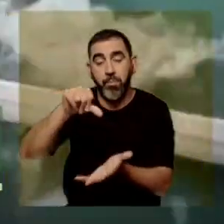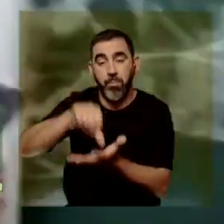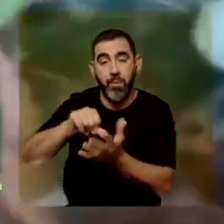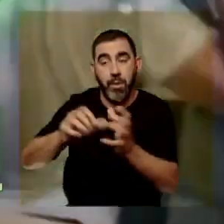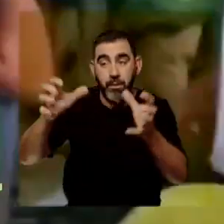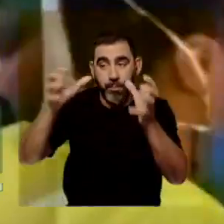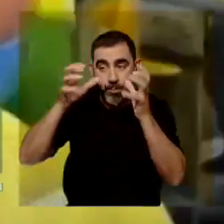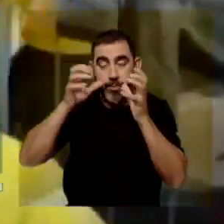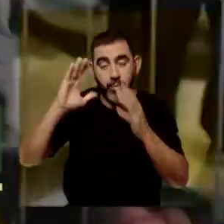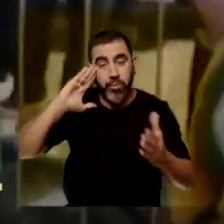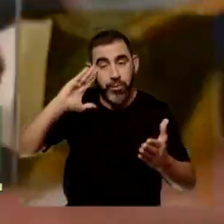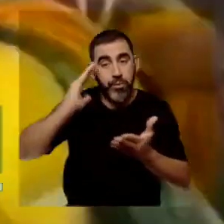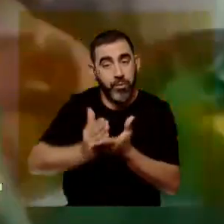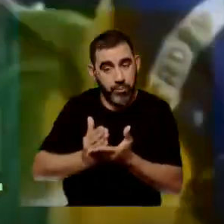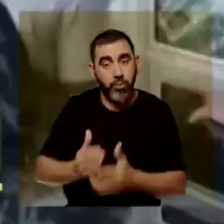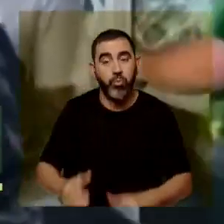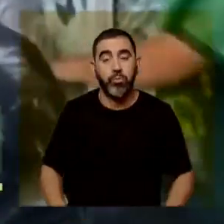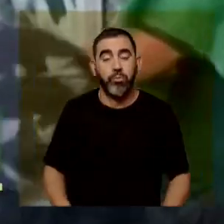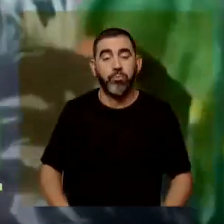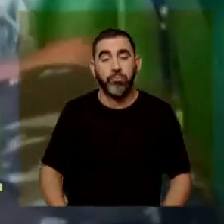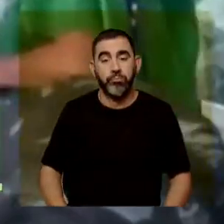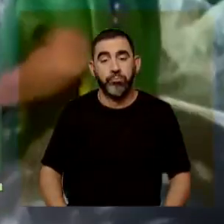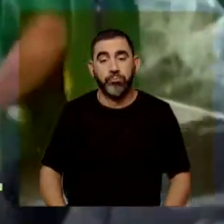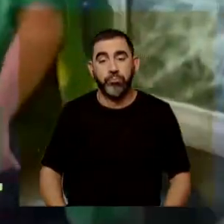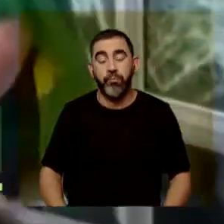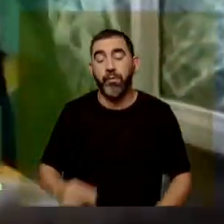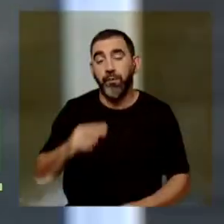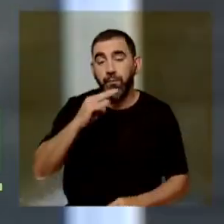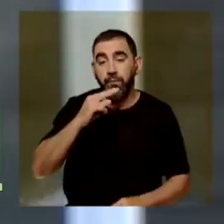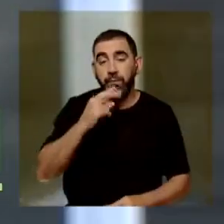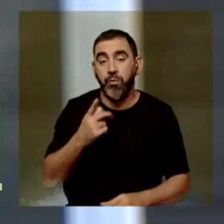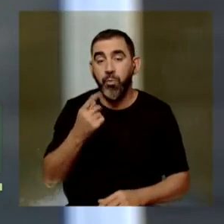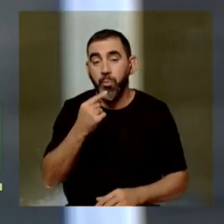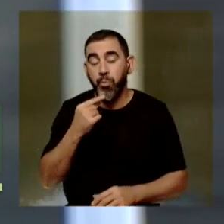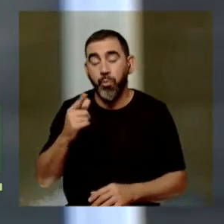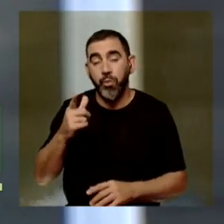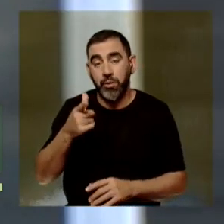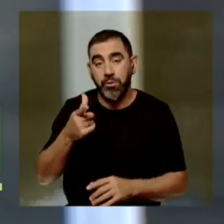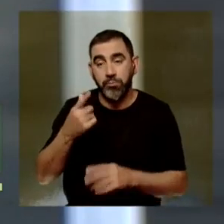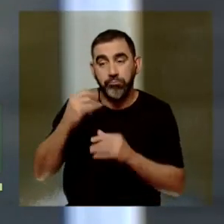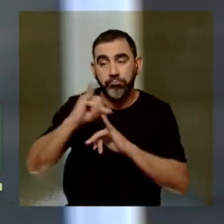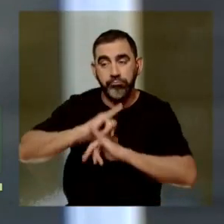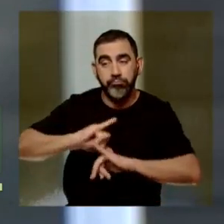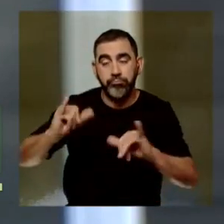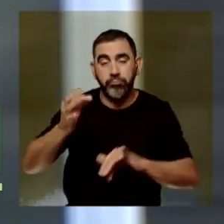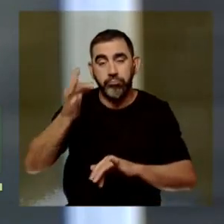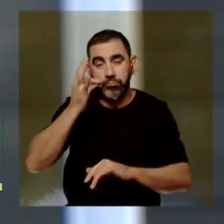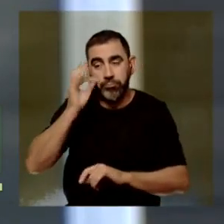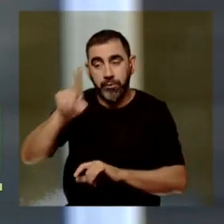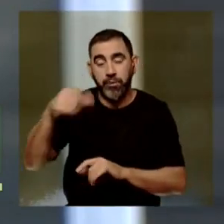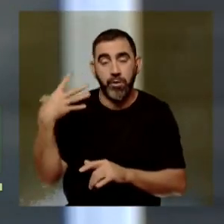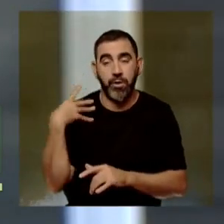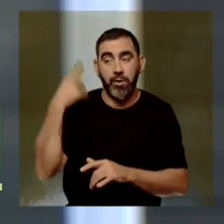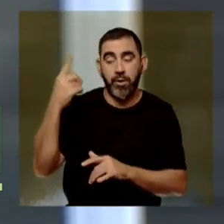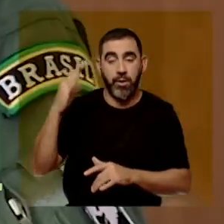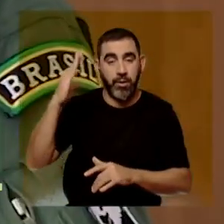corrió un serio riesgo de tener un golpe de Estado. El pasado viernes, la Policía Federal reveló el testimonio de varios excomandantes